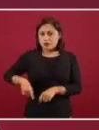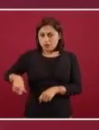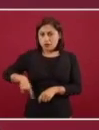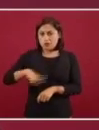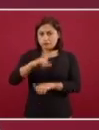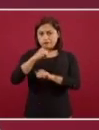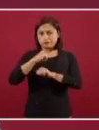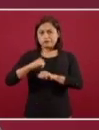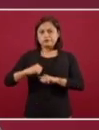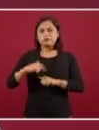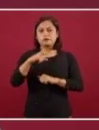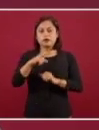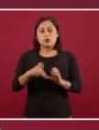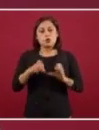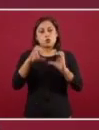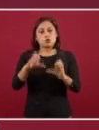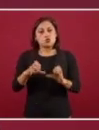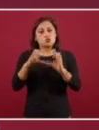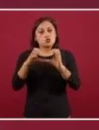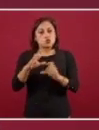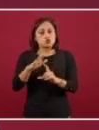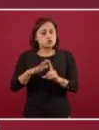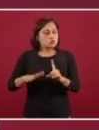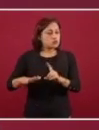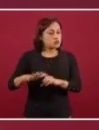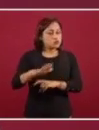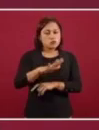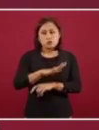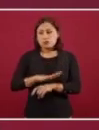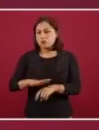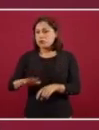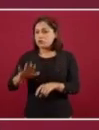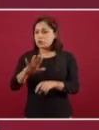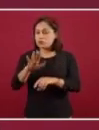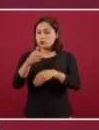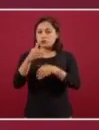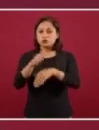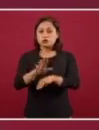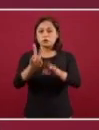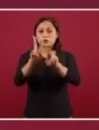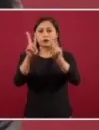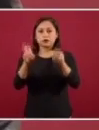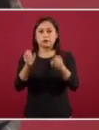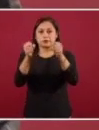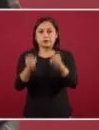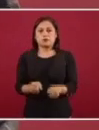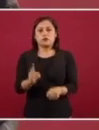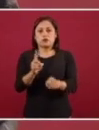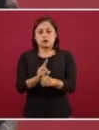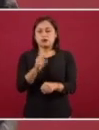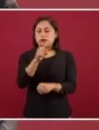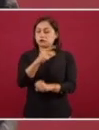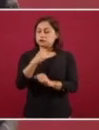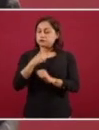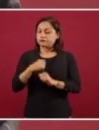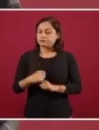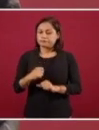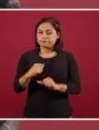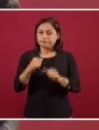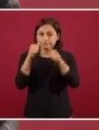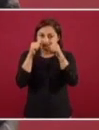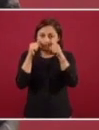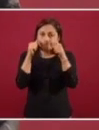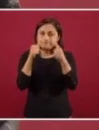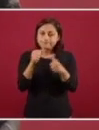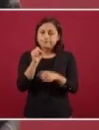tema de la seguridad pública. Es